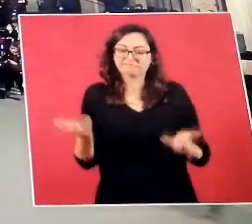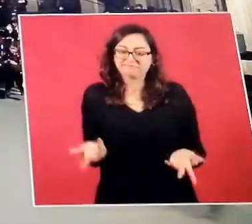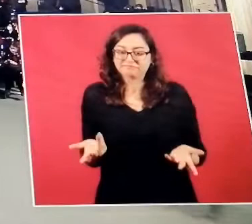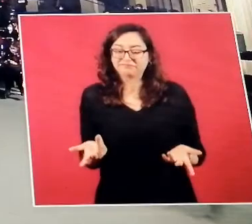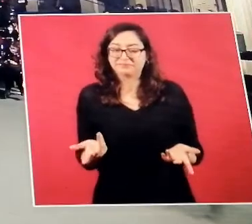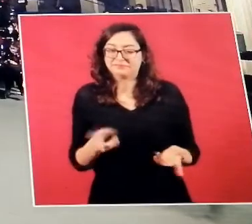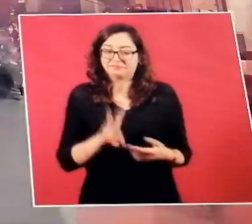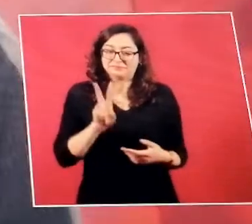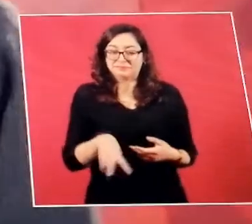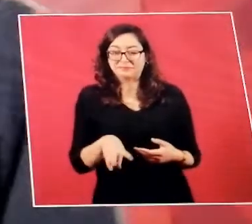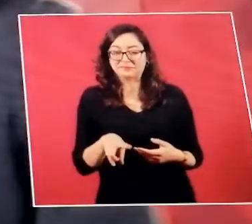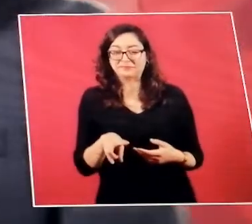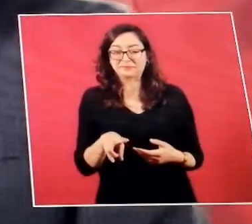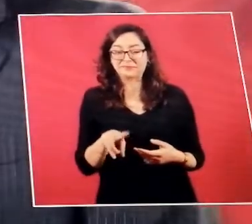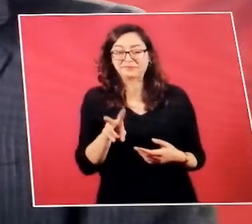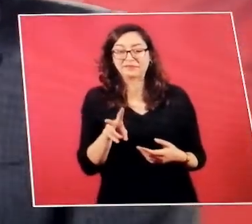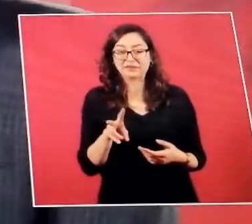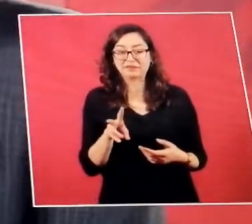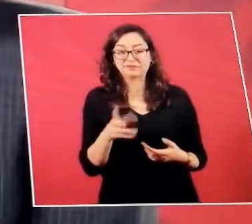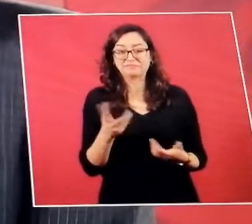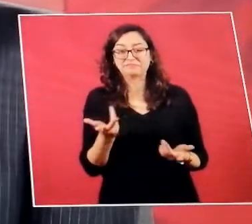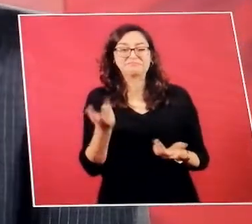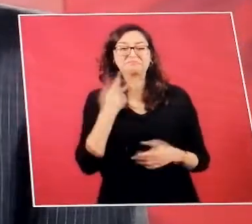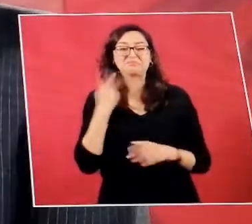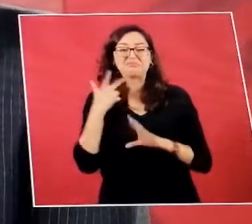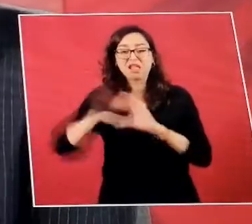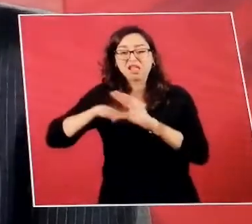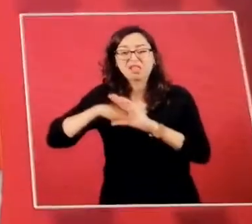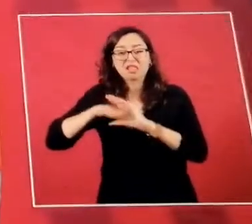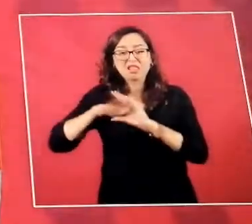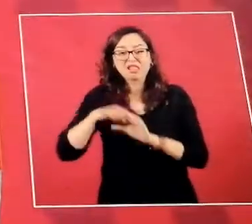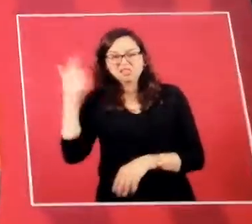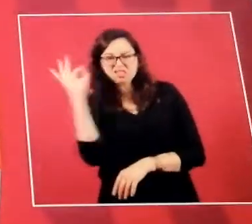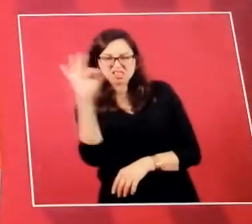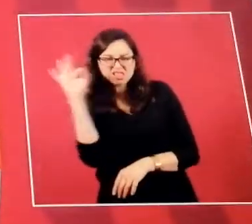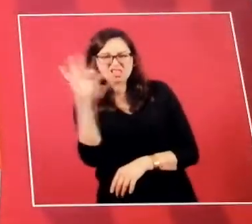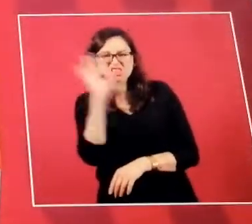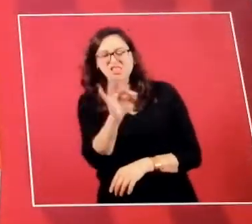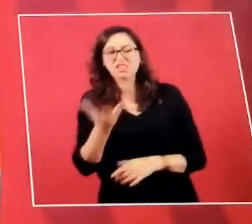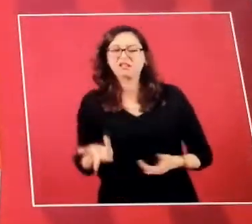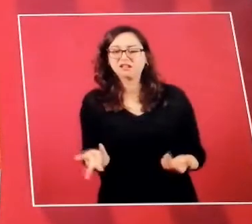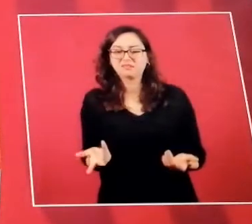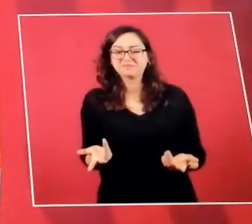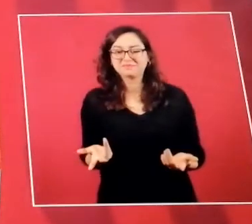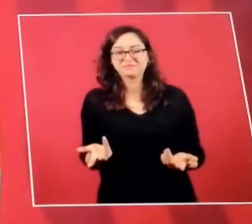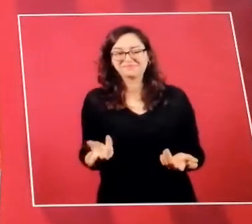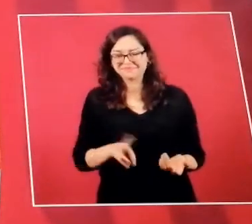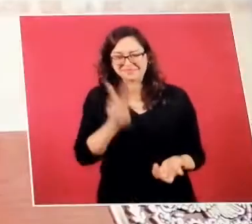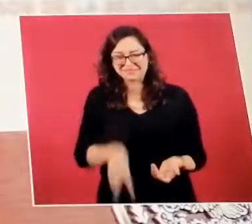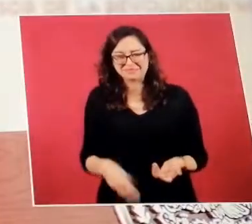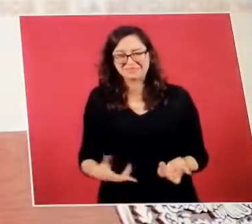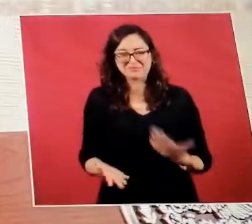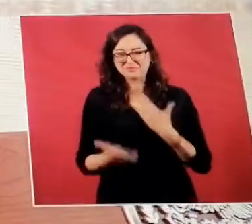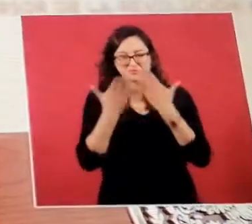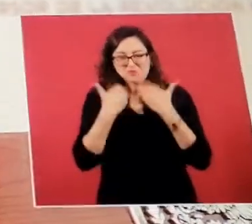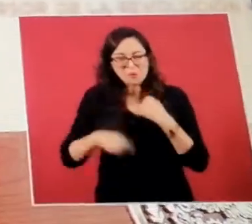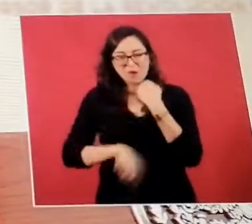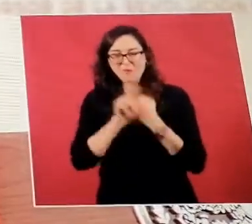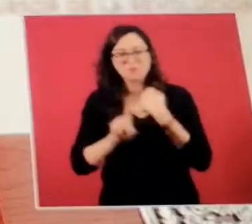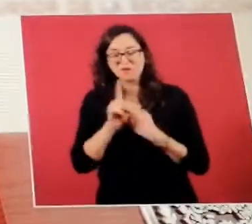sutil. Es un asunto politiquero, una intriga. O sea, es que